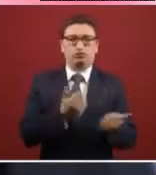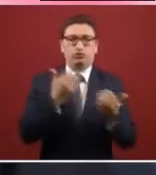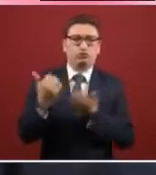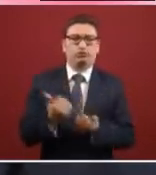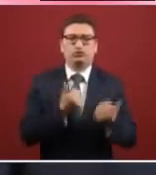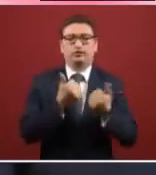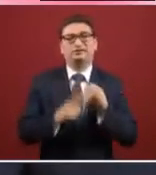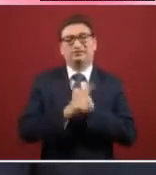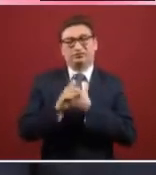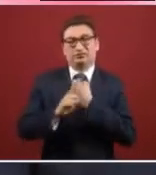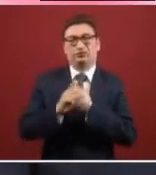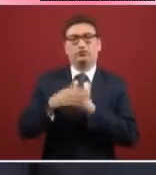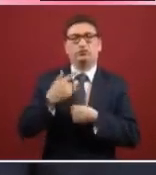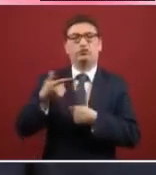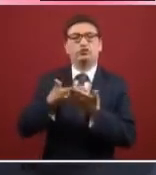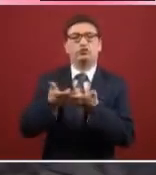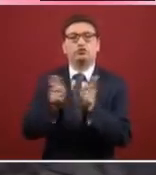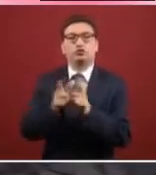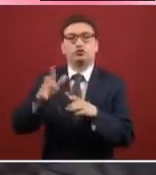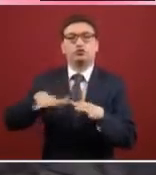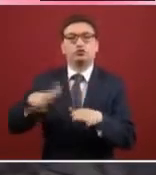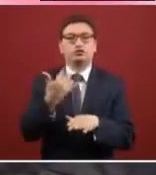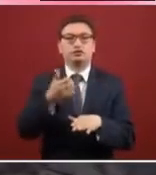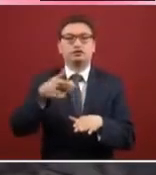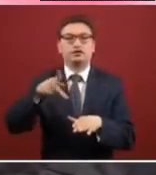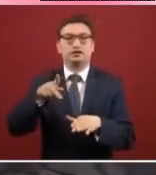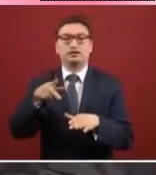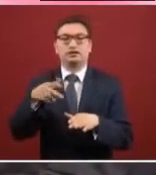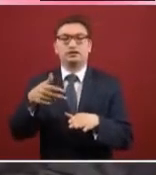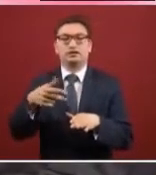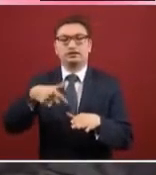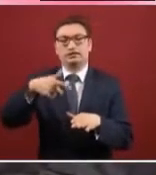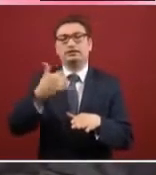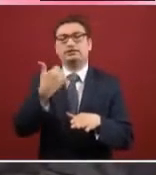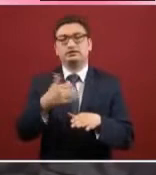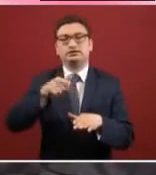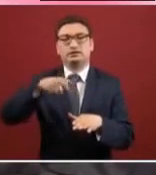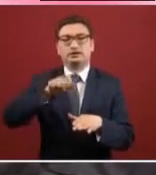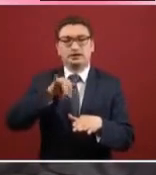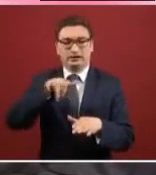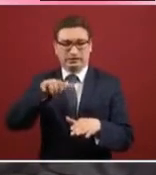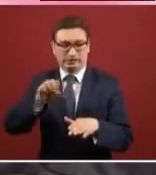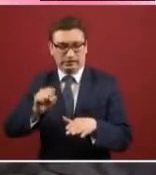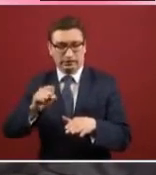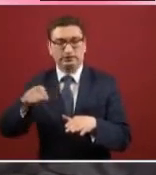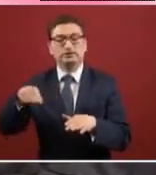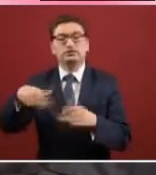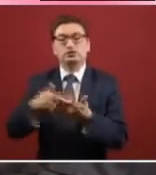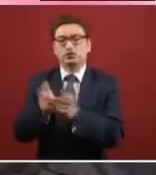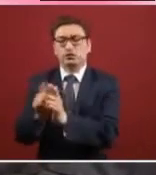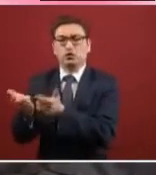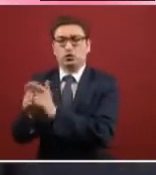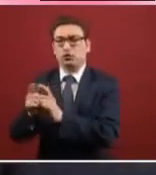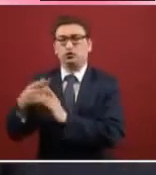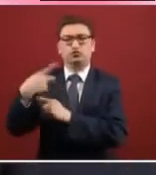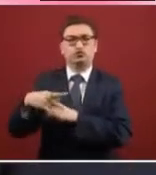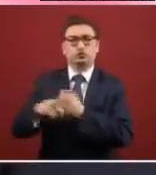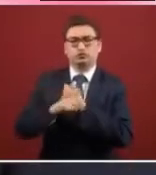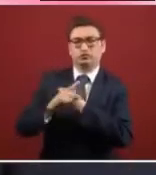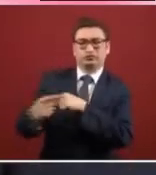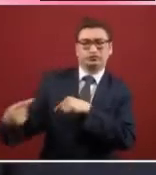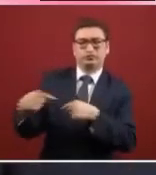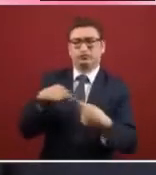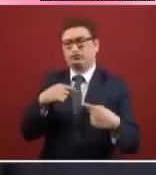yanquis, y por diferencias materials, entre ellos, differences between them, propios entre ellos, and they were se having conflicts between